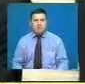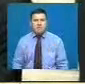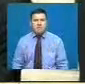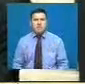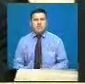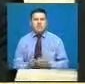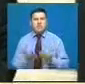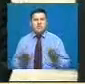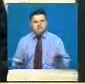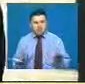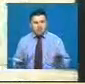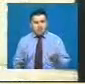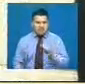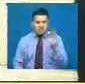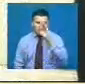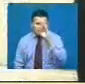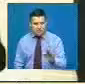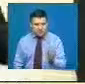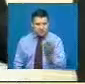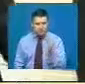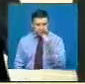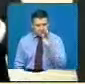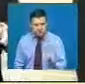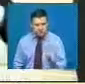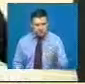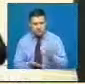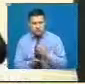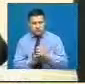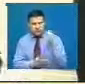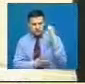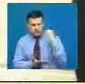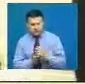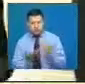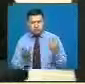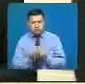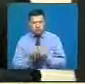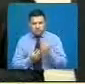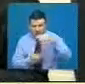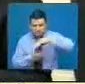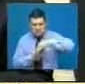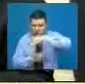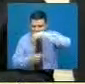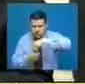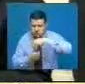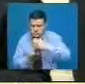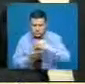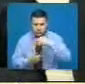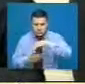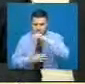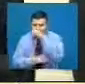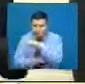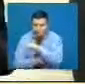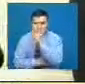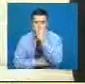cómo ese porcentaje de utilidades que fue repartido como dividendos